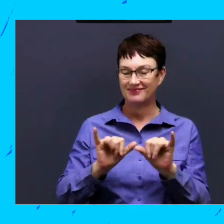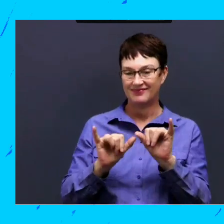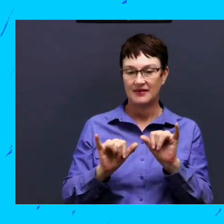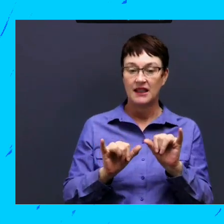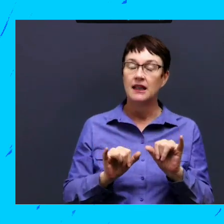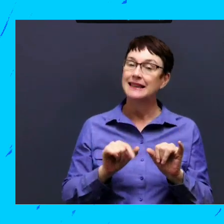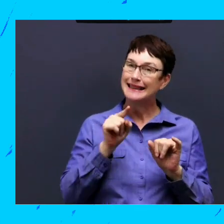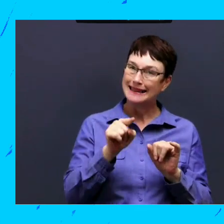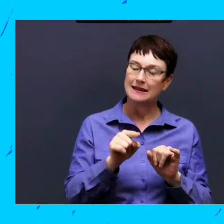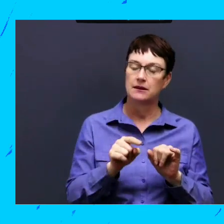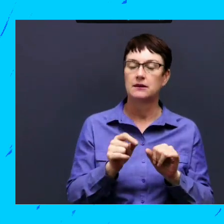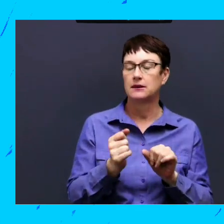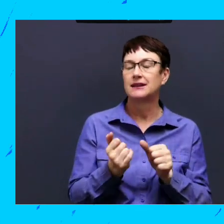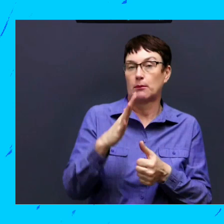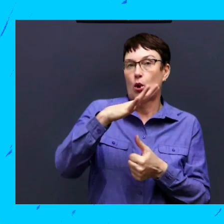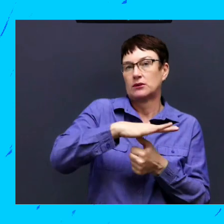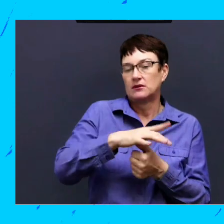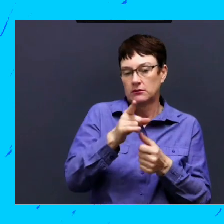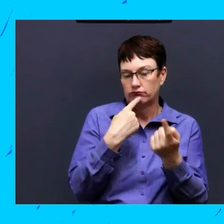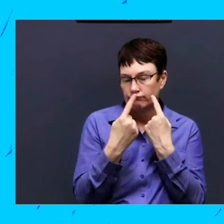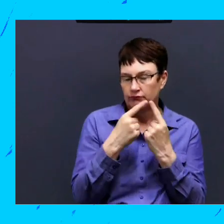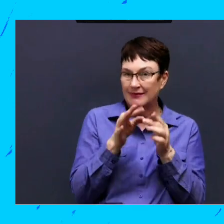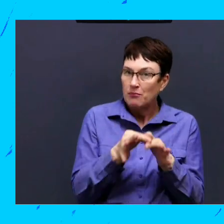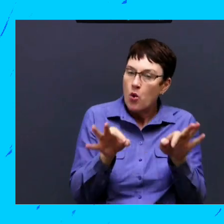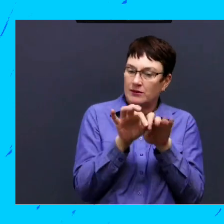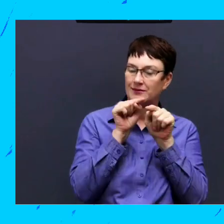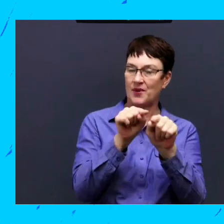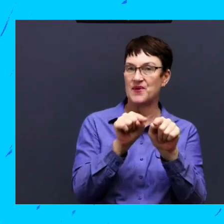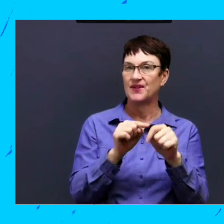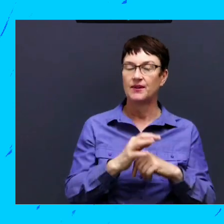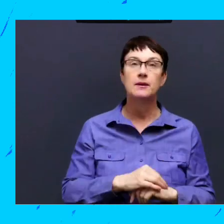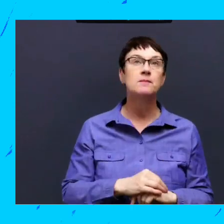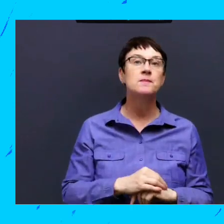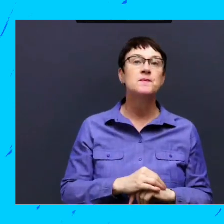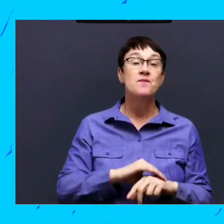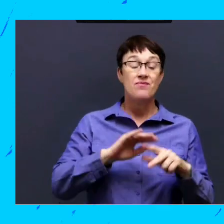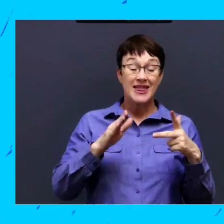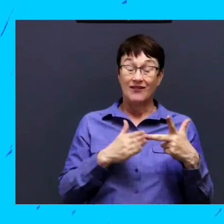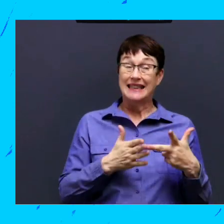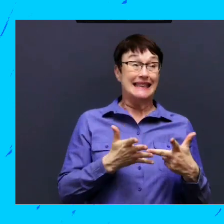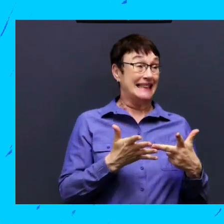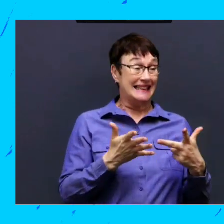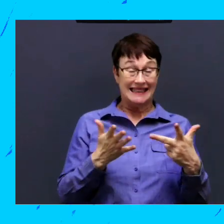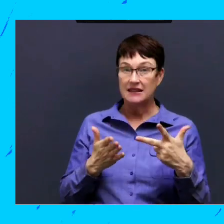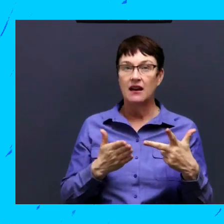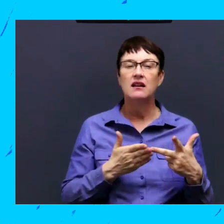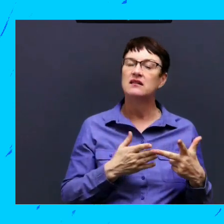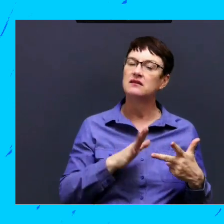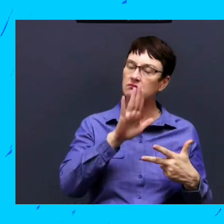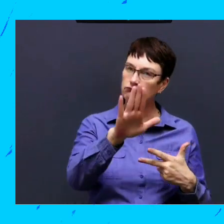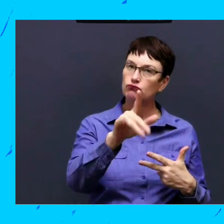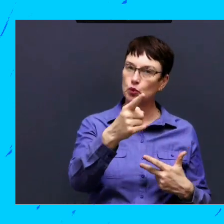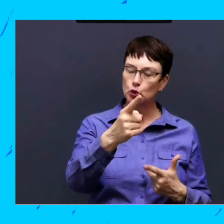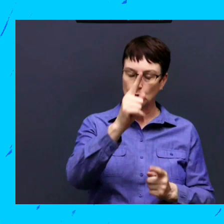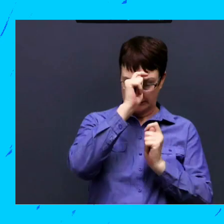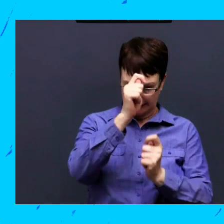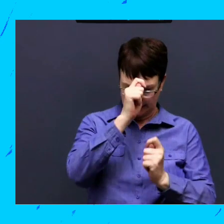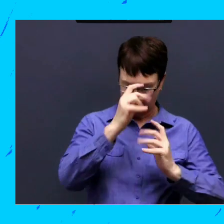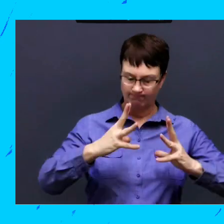granular, pero es importante para empezar. Así también tenemos que usar un plan de acción para mejorar